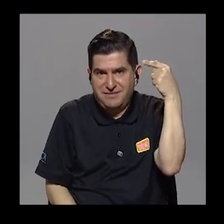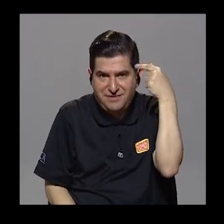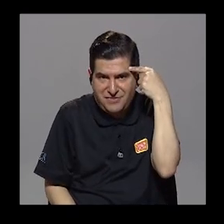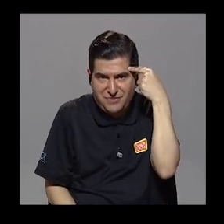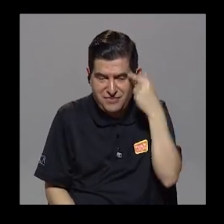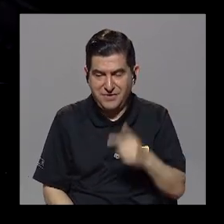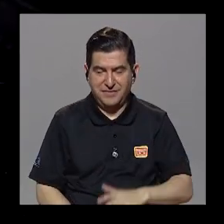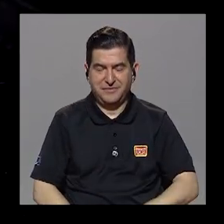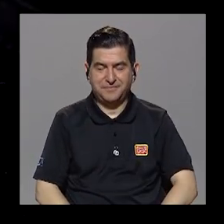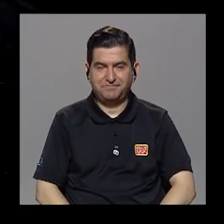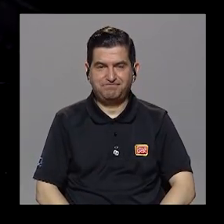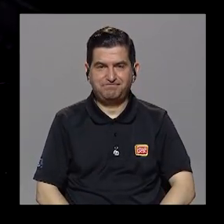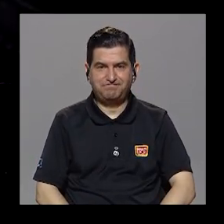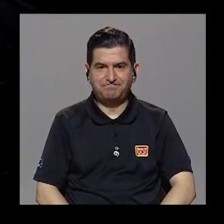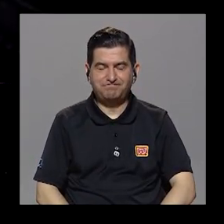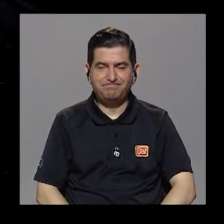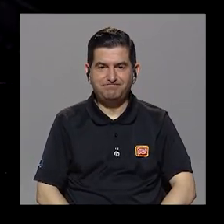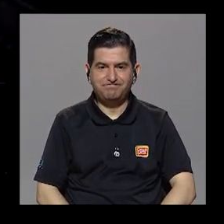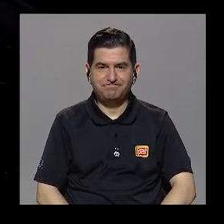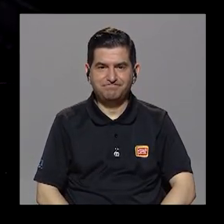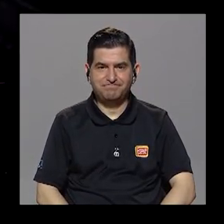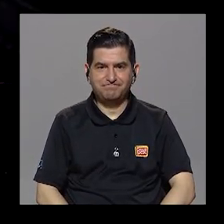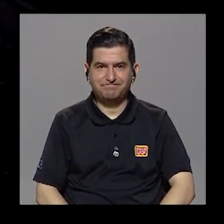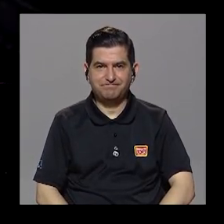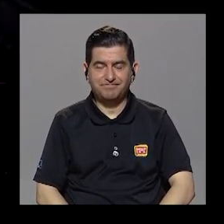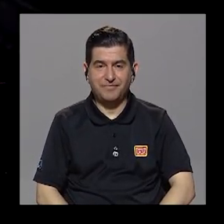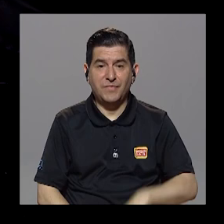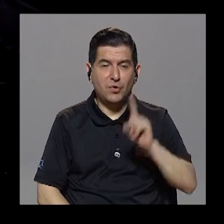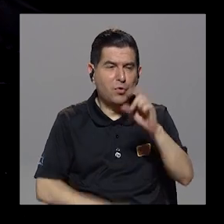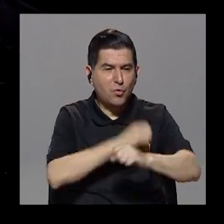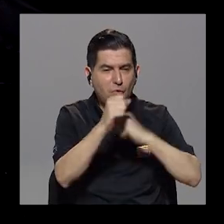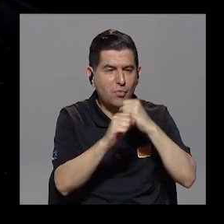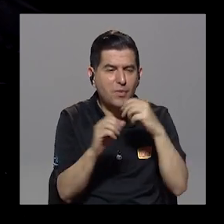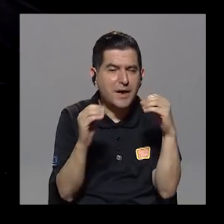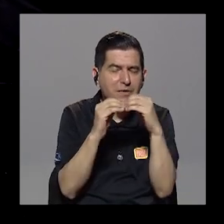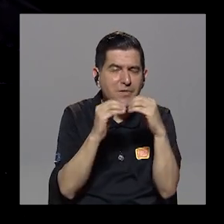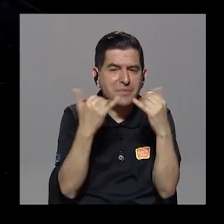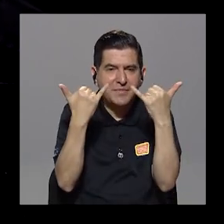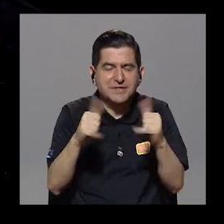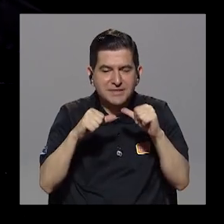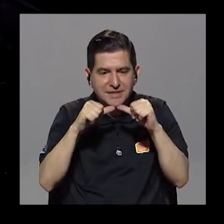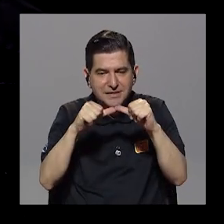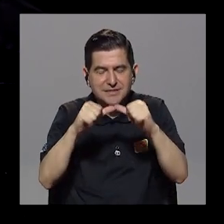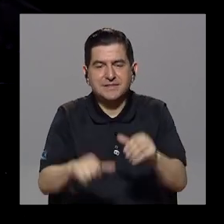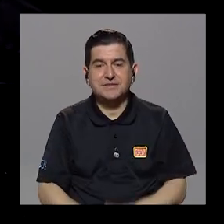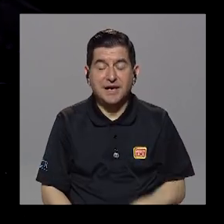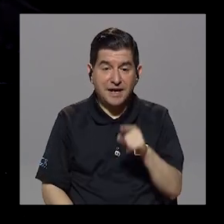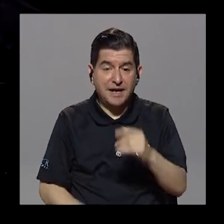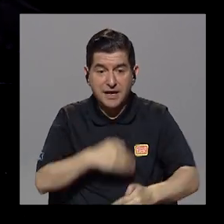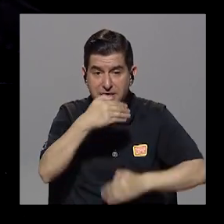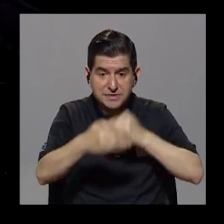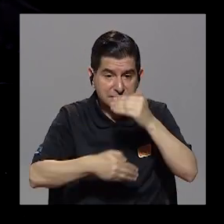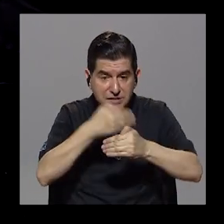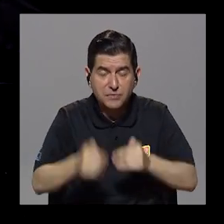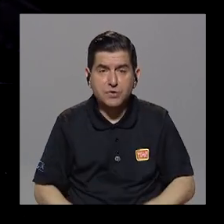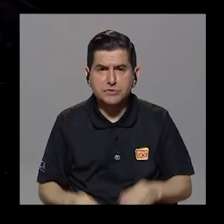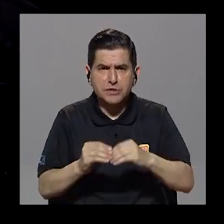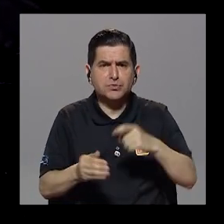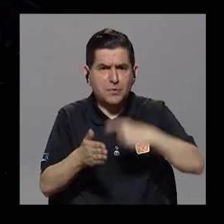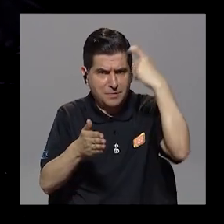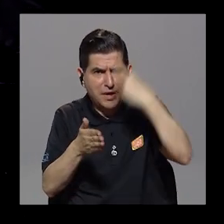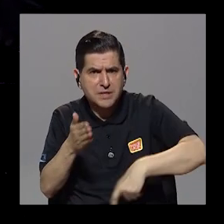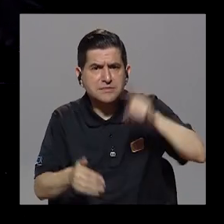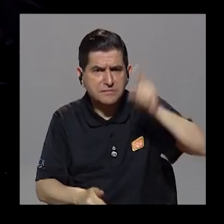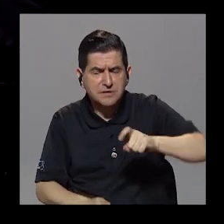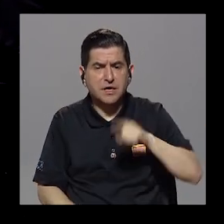de su mandato, de algún modo, ¿verdad? Con año y un pelito que llevamos, así Sí, que esa hoja de ruta debe ser más contundente, creo,